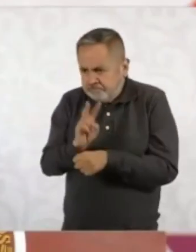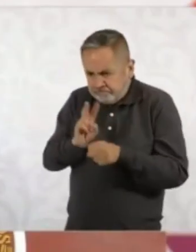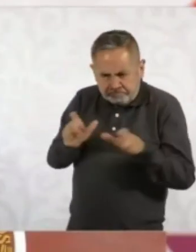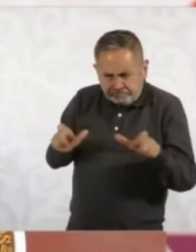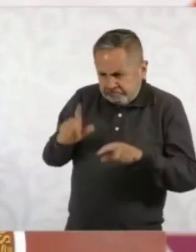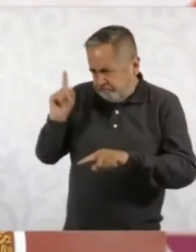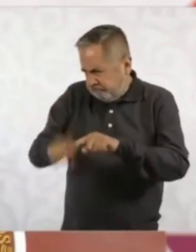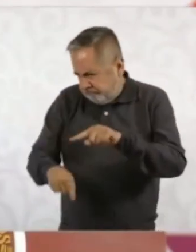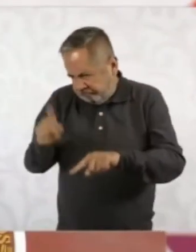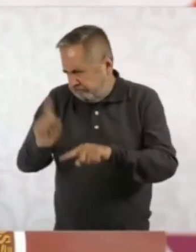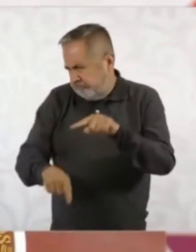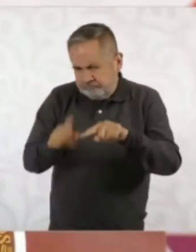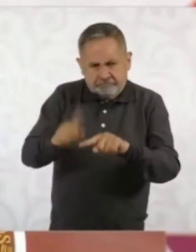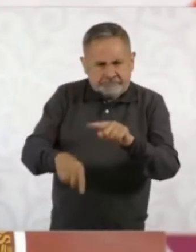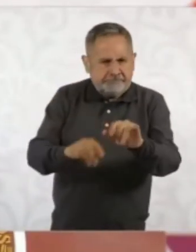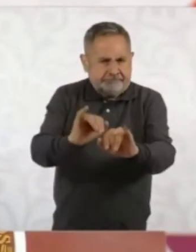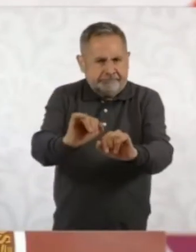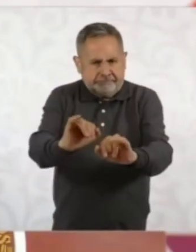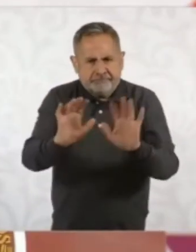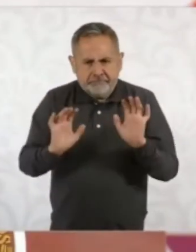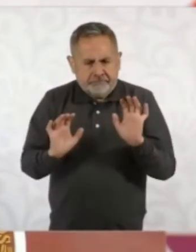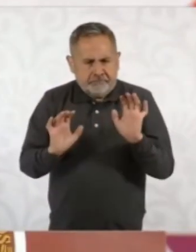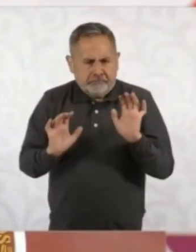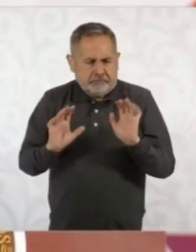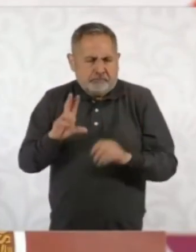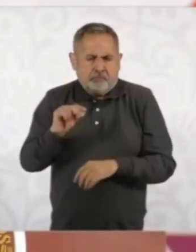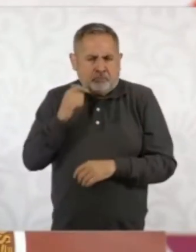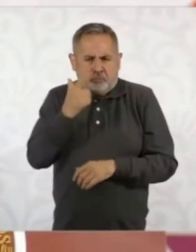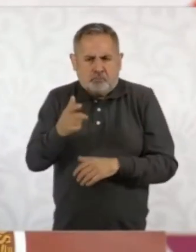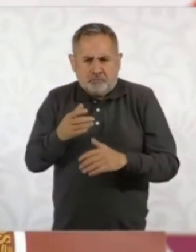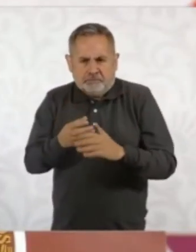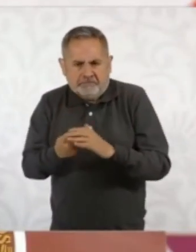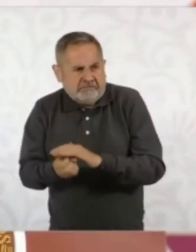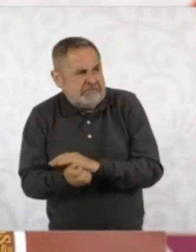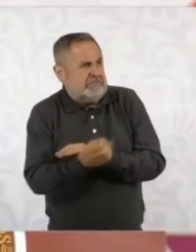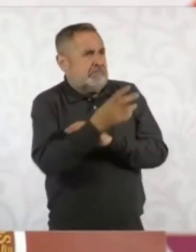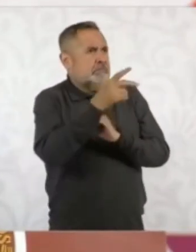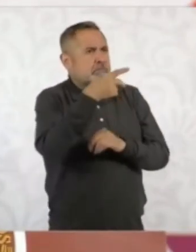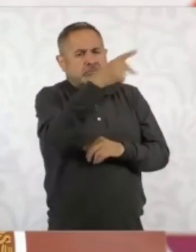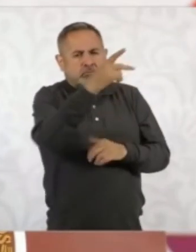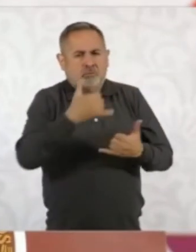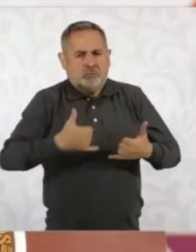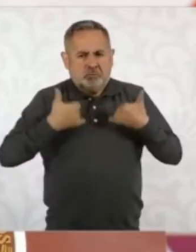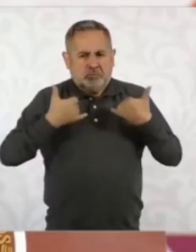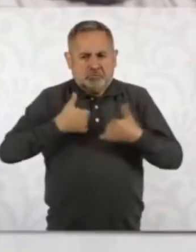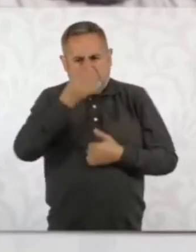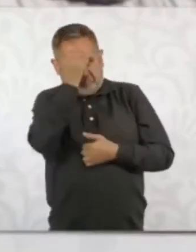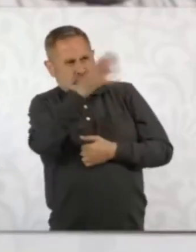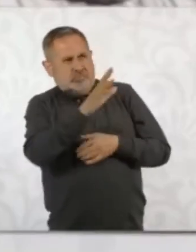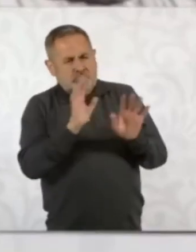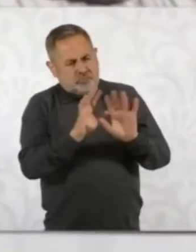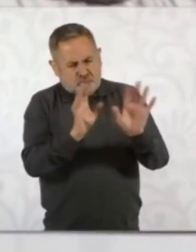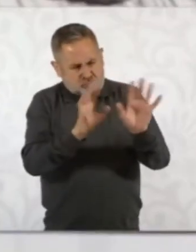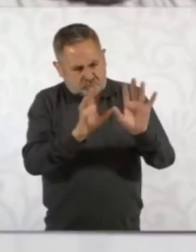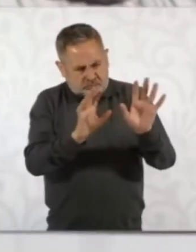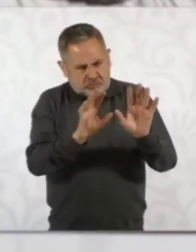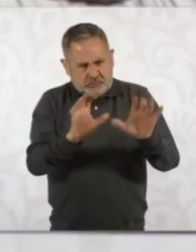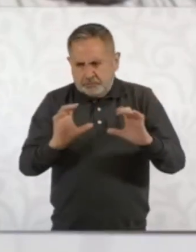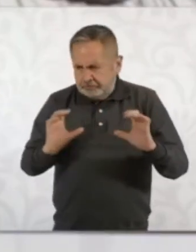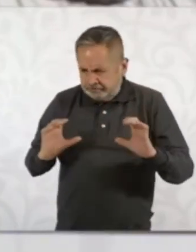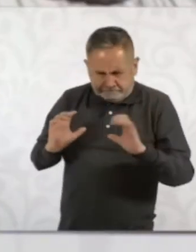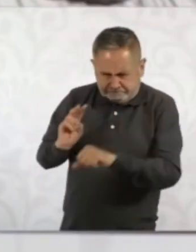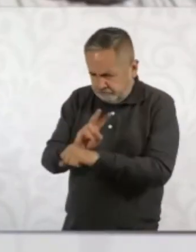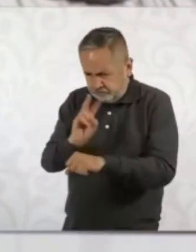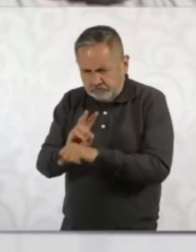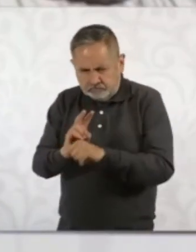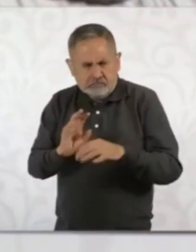Unidos porque no queremos que la droga llegue ni a sus jóvenes ni a los jóvenes mexicanos. Y siempre vamos a